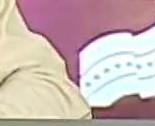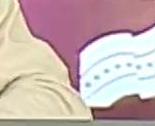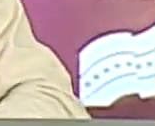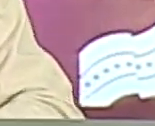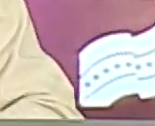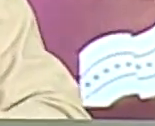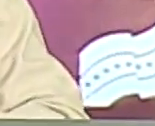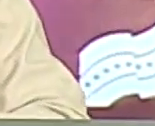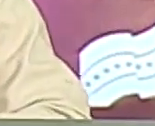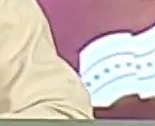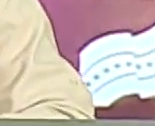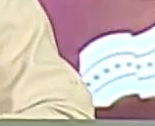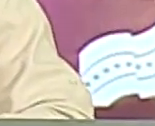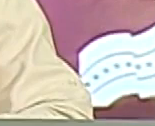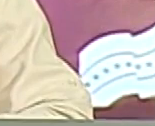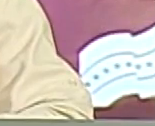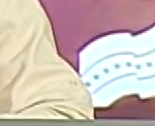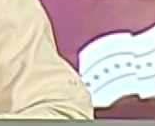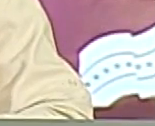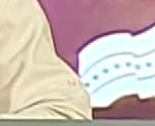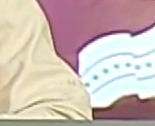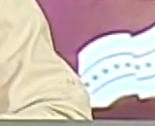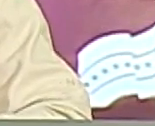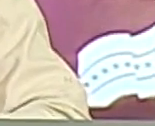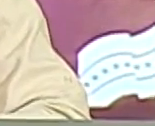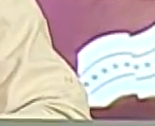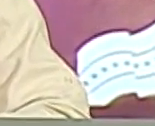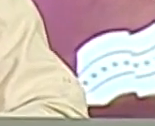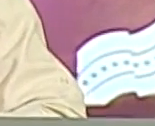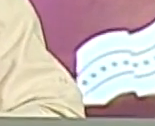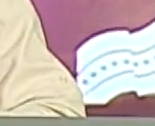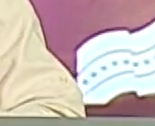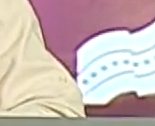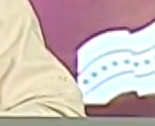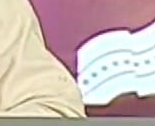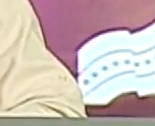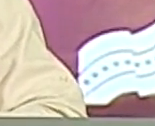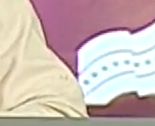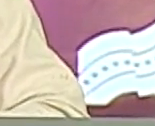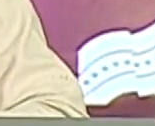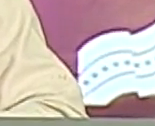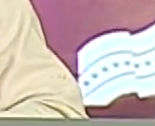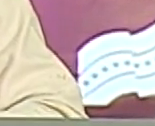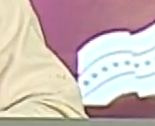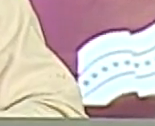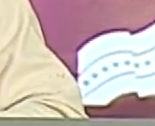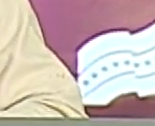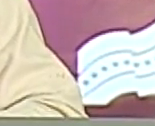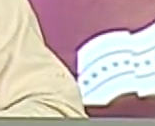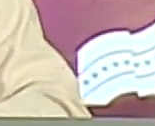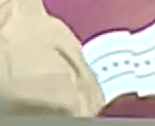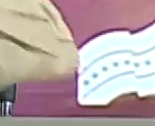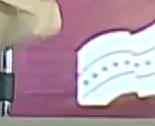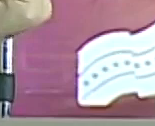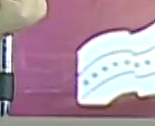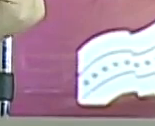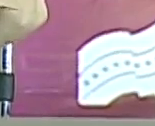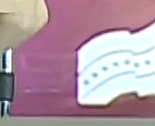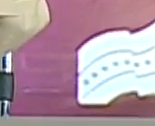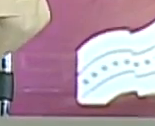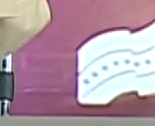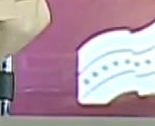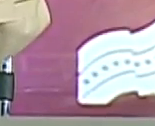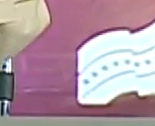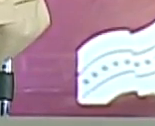vida personal. No puedo decir más. Lo demás tendrán que imaginárselo porque es muy podrido. Y surgió de